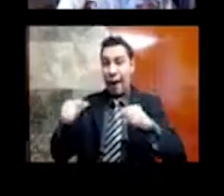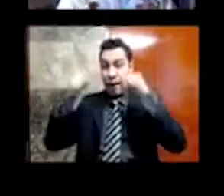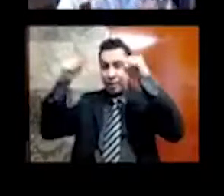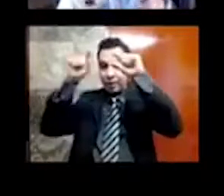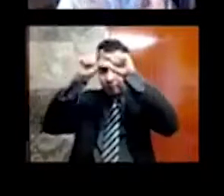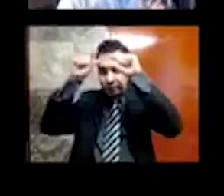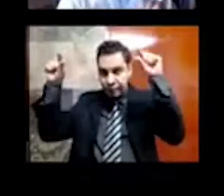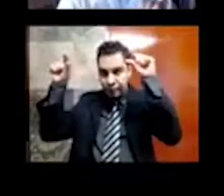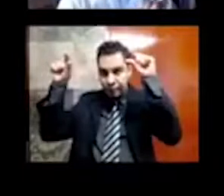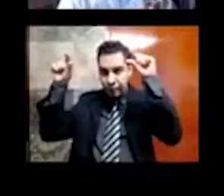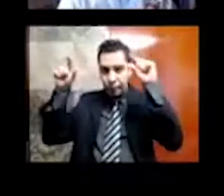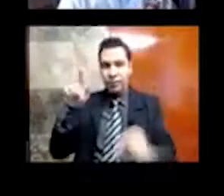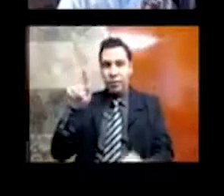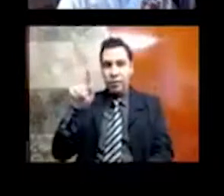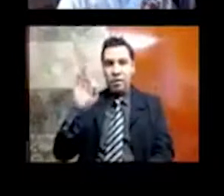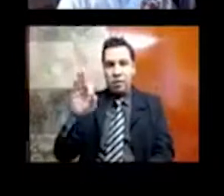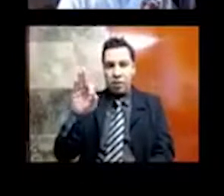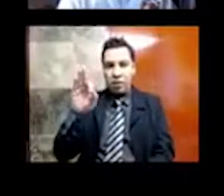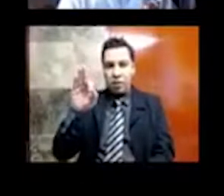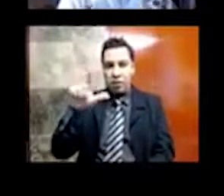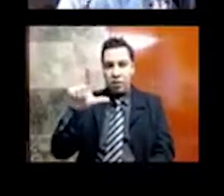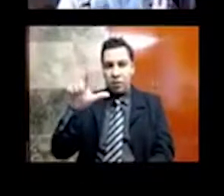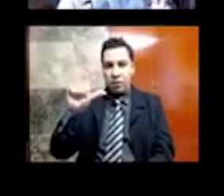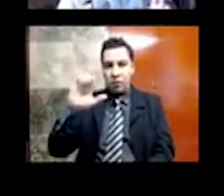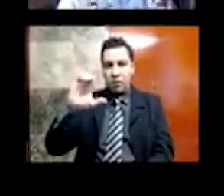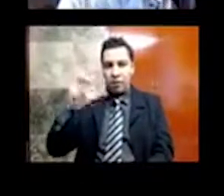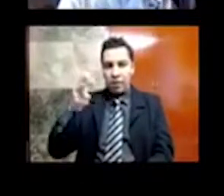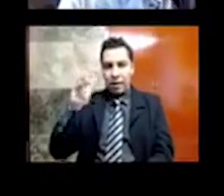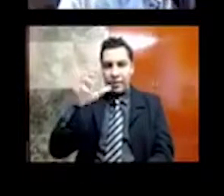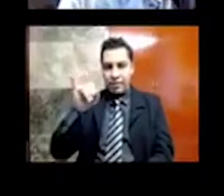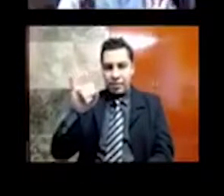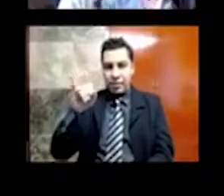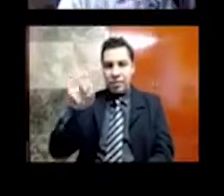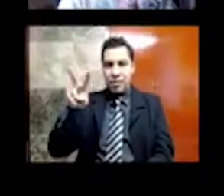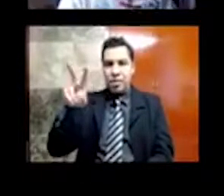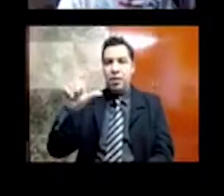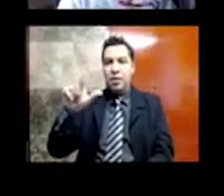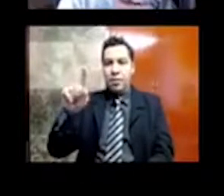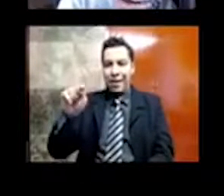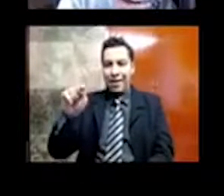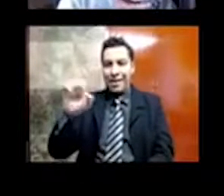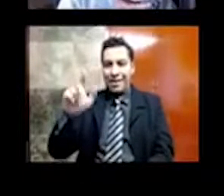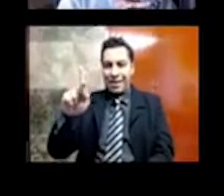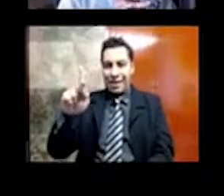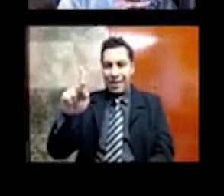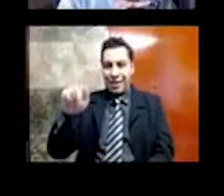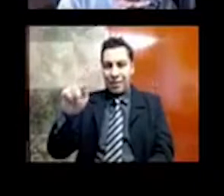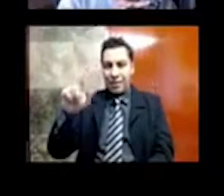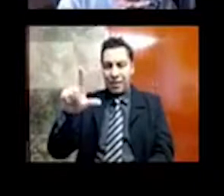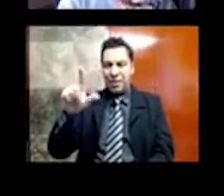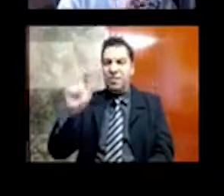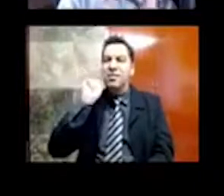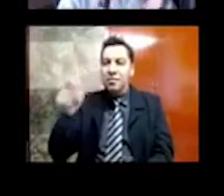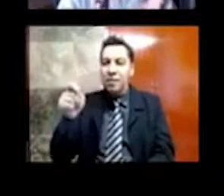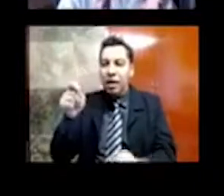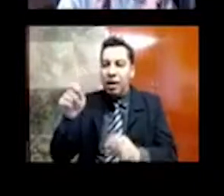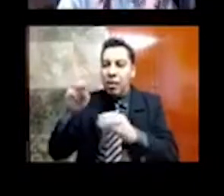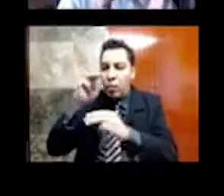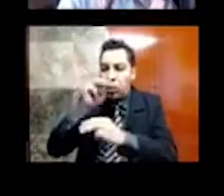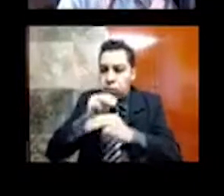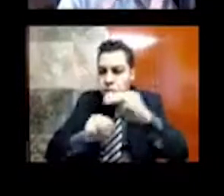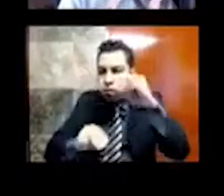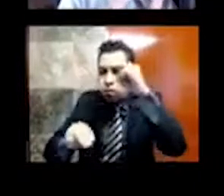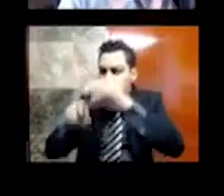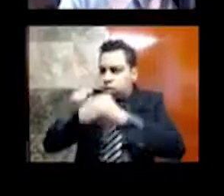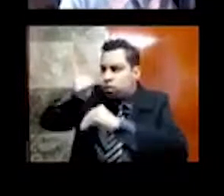Tlaxihualtepetl, el cerro hecho a mano, la gigantesca pirámide que ahorita vamos a ver. Pero